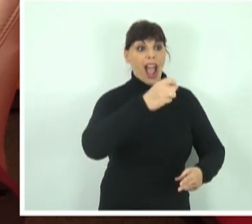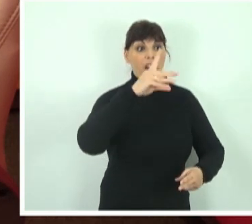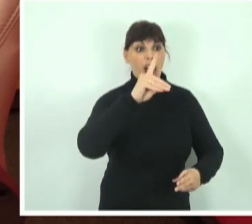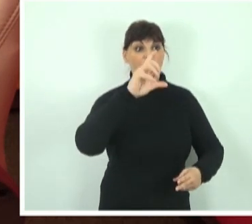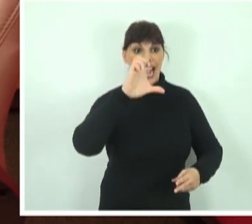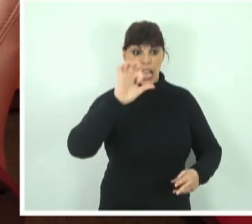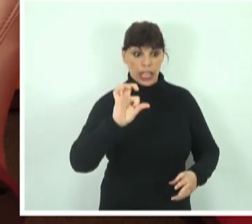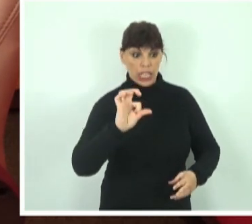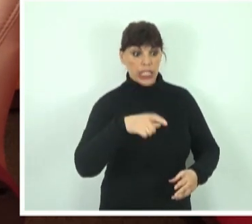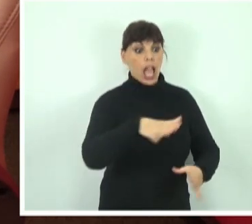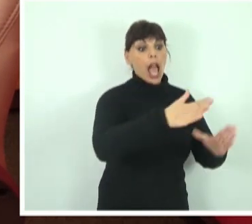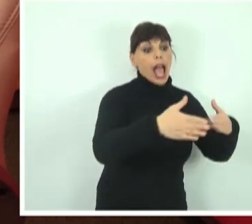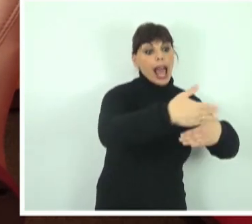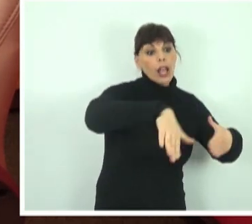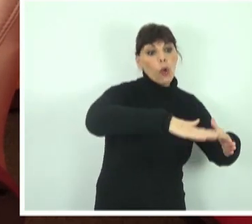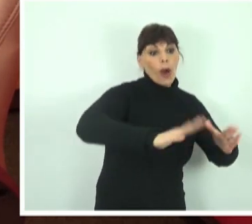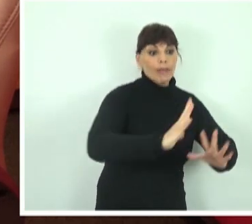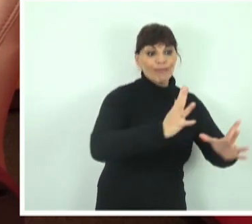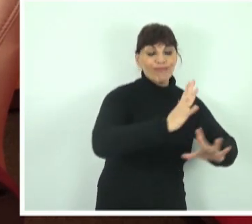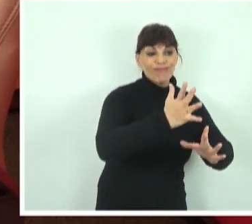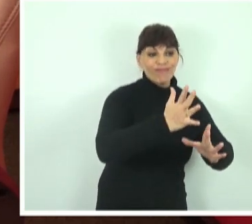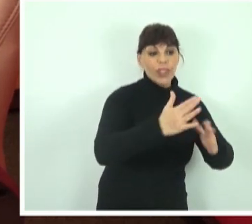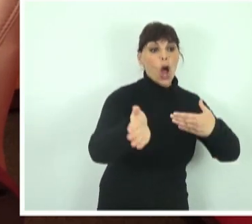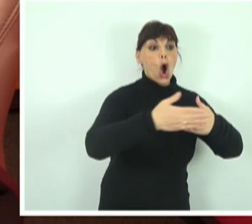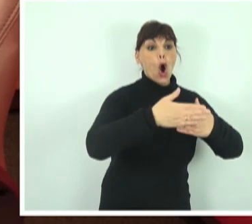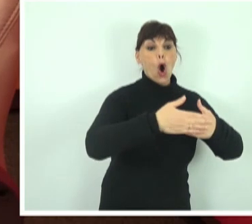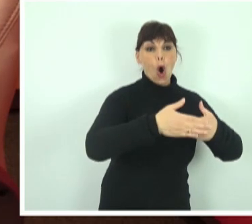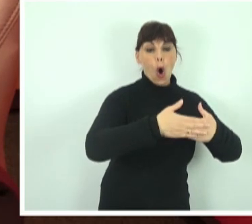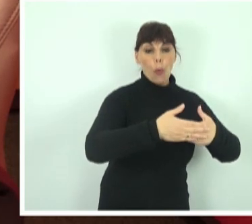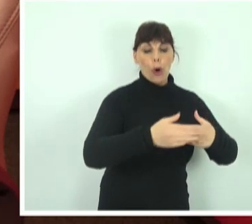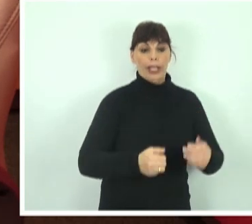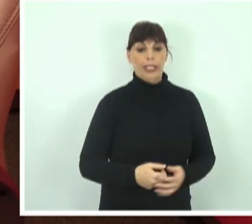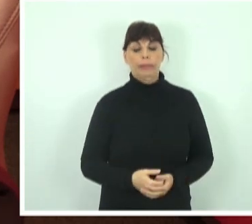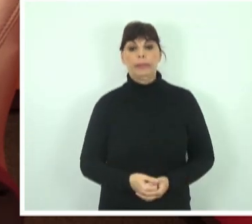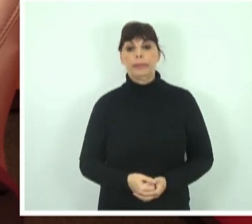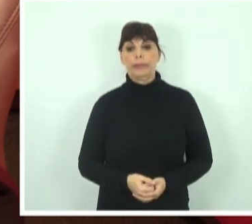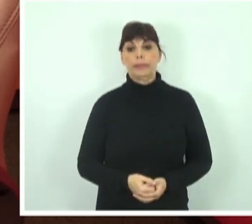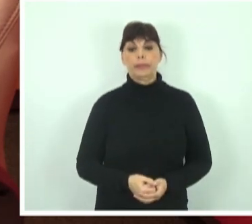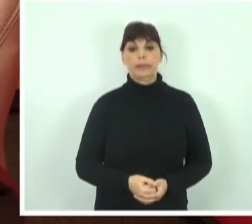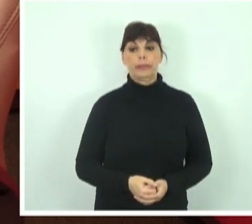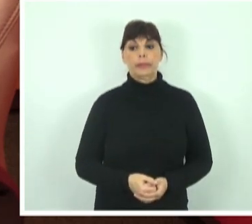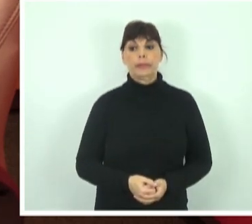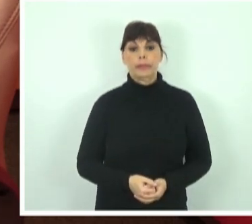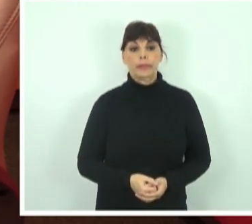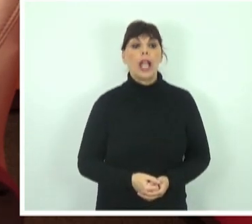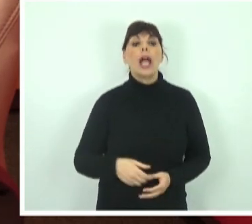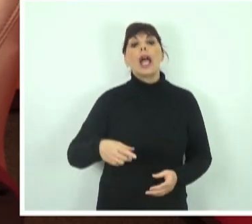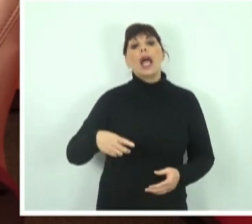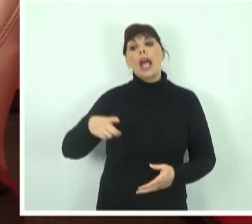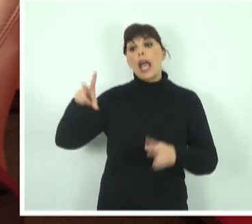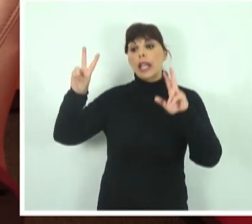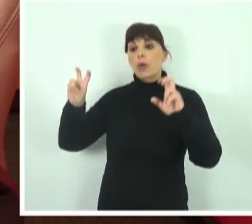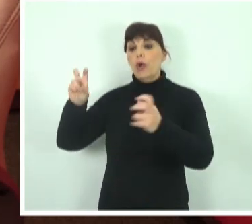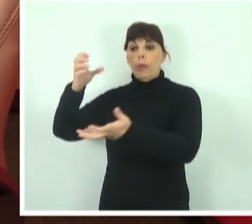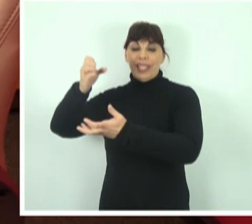no esa palabra que se usa normalmente en hebreo en el Nuevo Testamento, Gehenna.